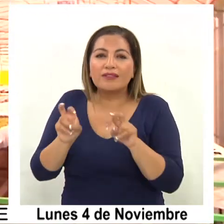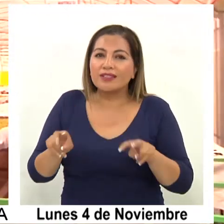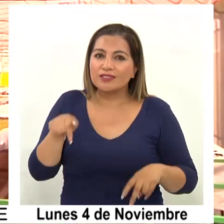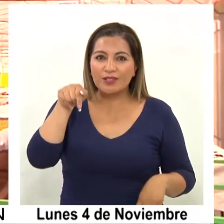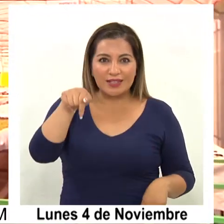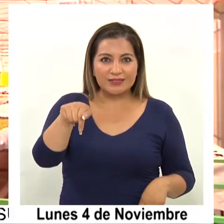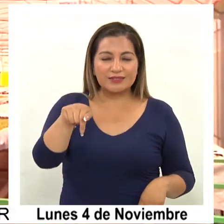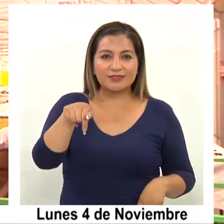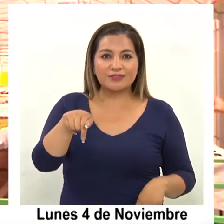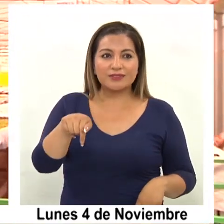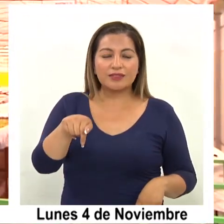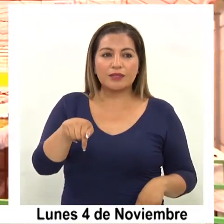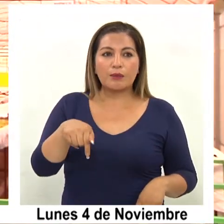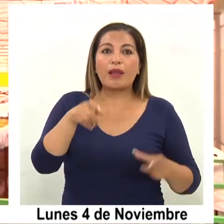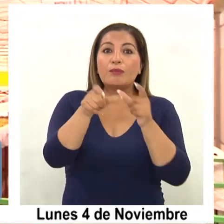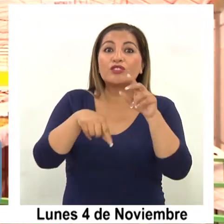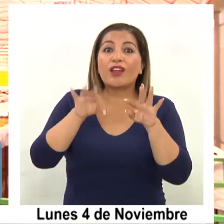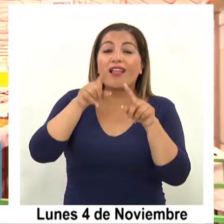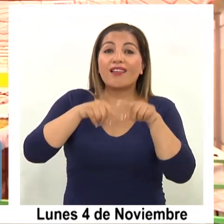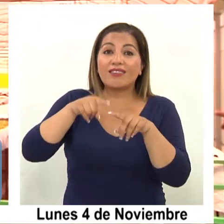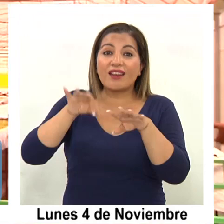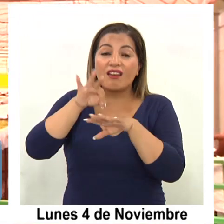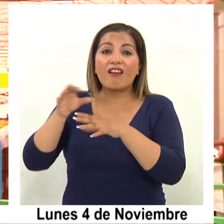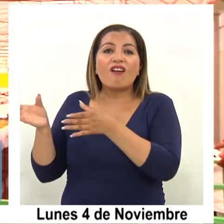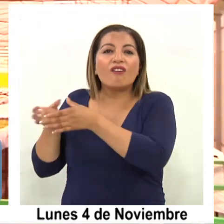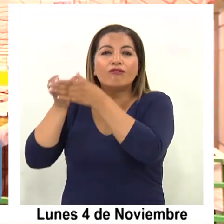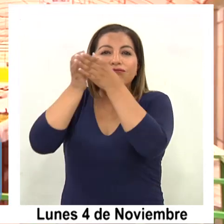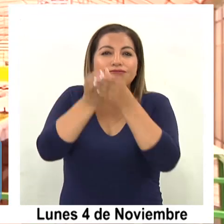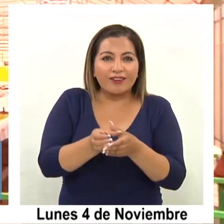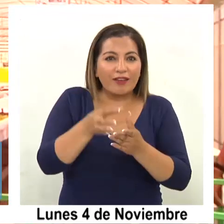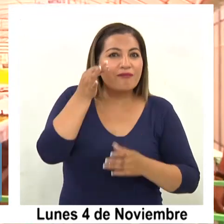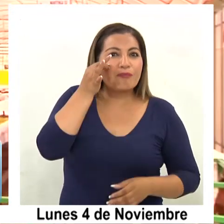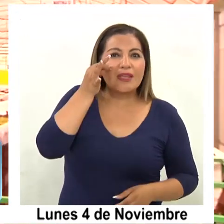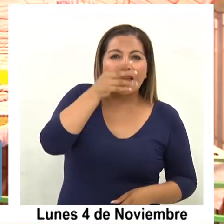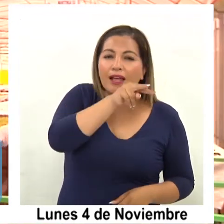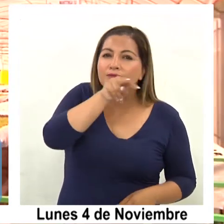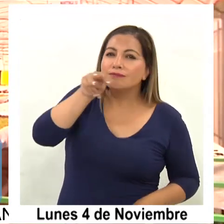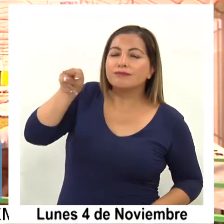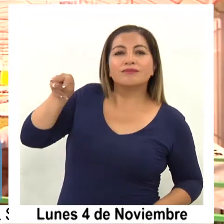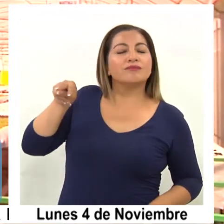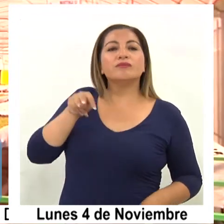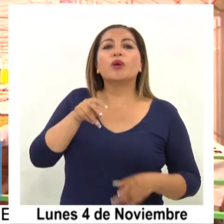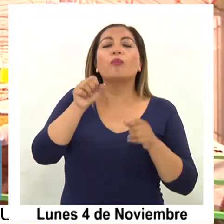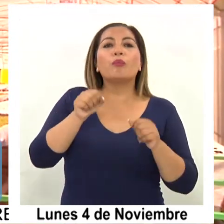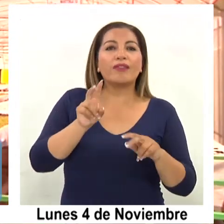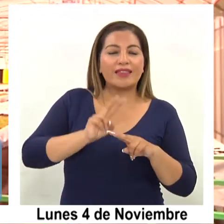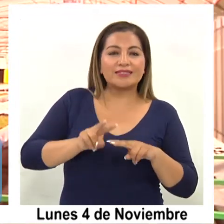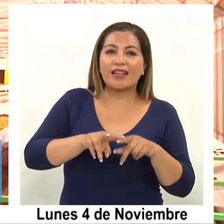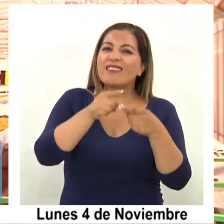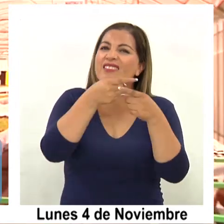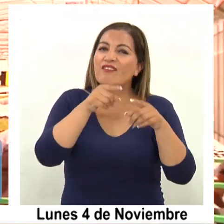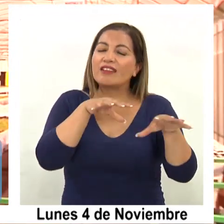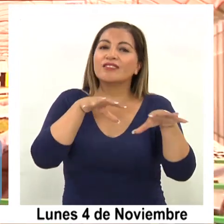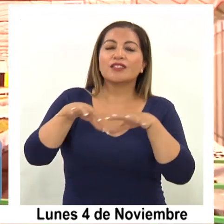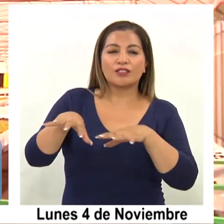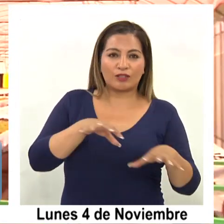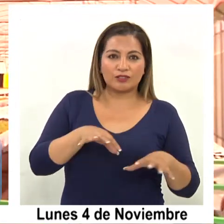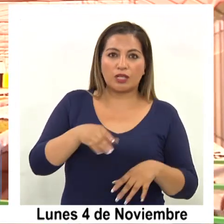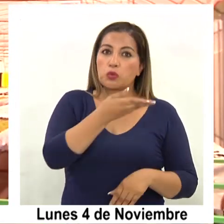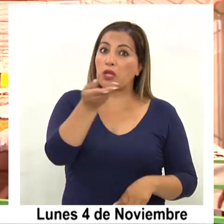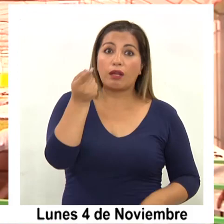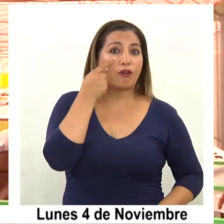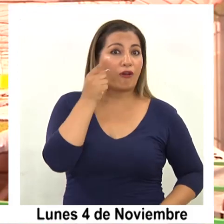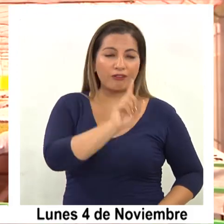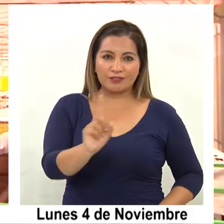principalmente es para esto, para que vengan los agricultores de la comuna, para que vean cómo se pueden dar diferentes productos que ellos no